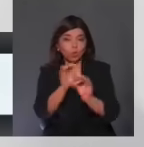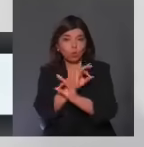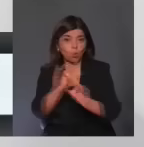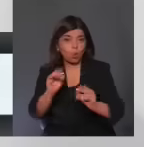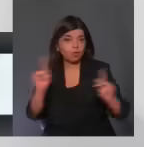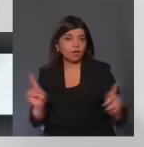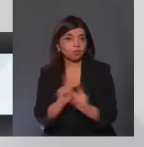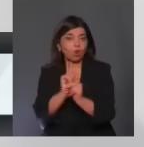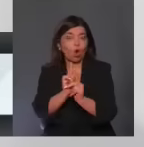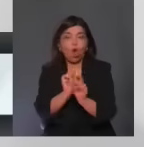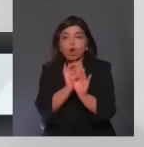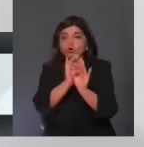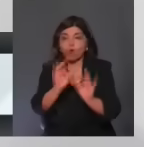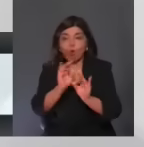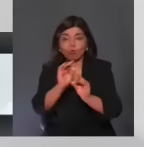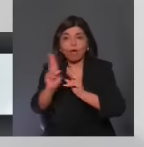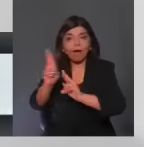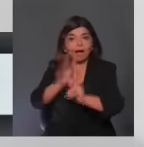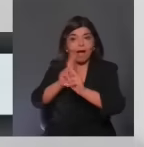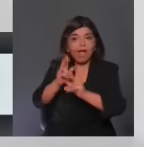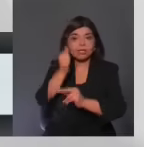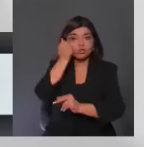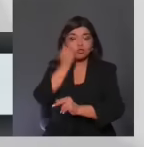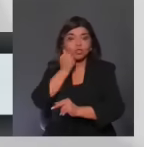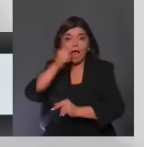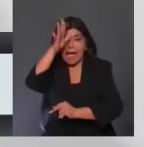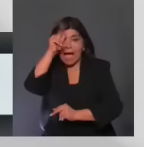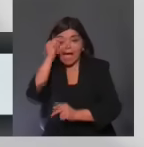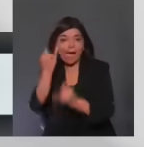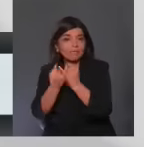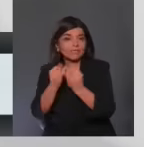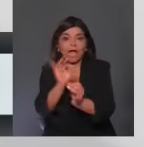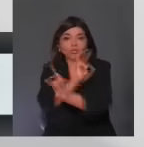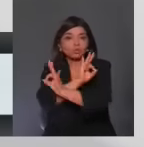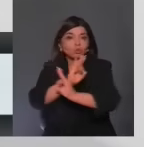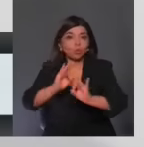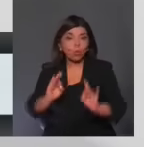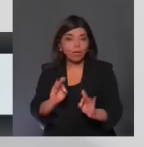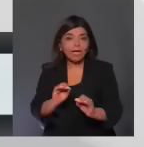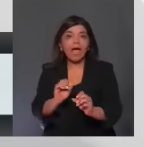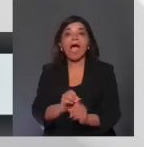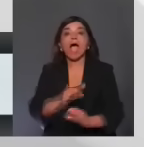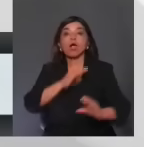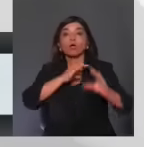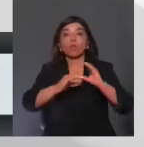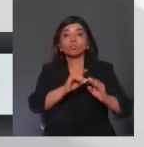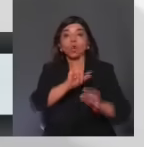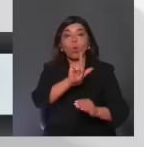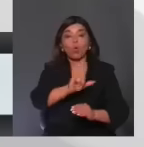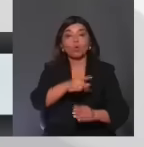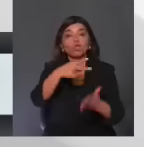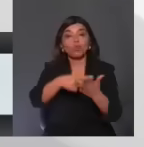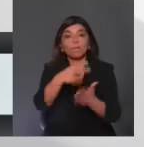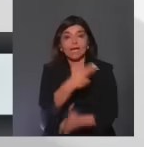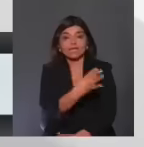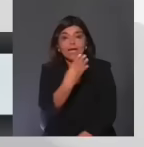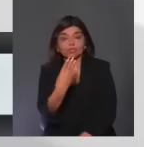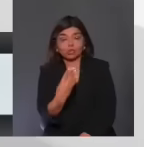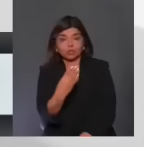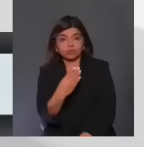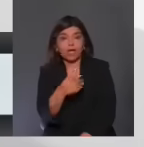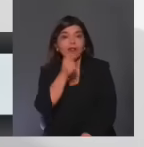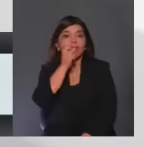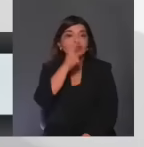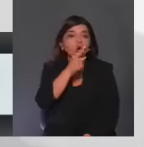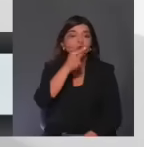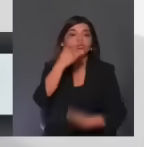representado jamás tuvo relación afectiva ni de amistad con ella y no han tenido comunicación desde julio del 2014. La denuncia fue ingresada a